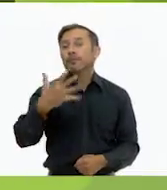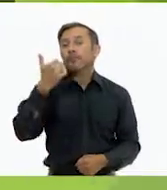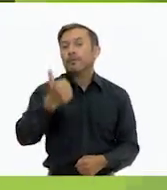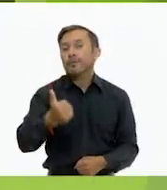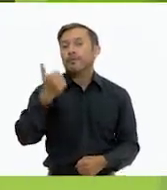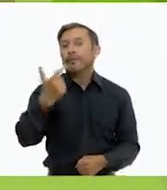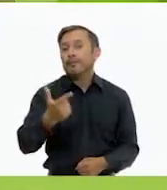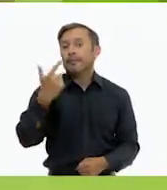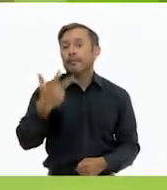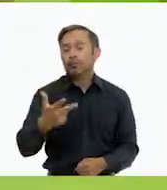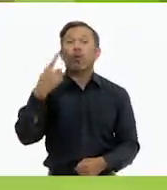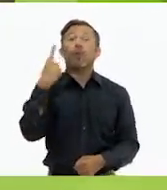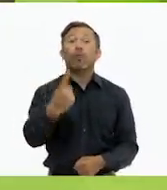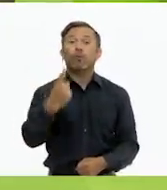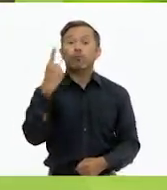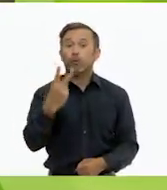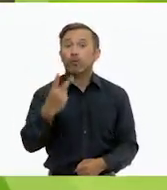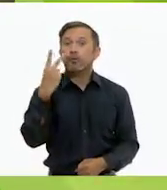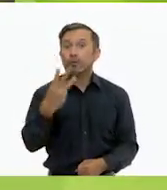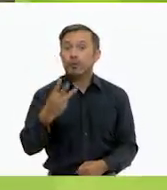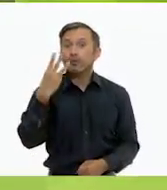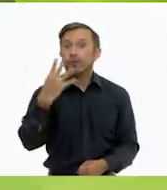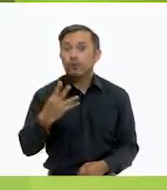1, 2, 3, 4, 5, 6, 7, 8. 1, 2, 3, 4.